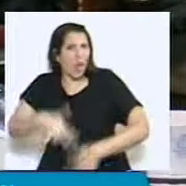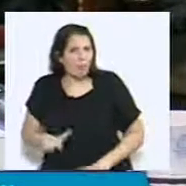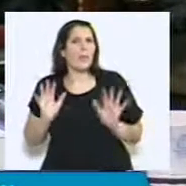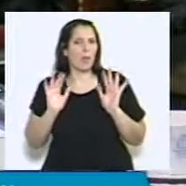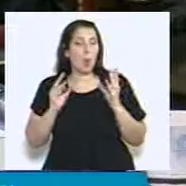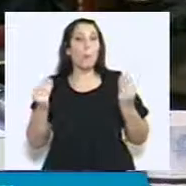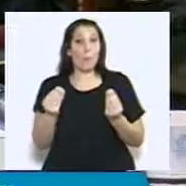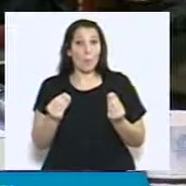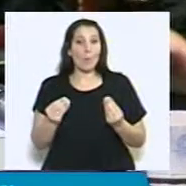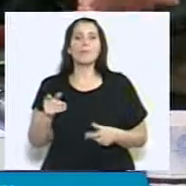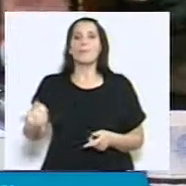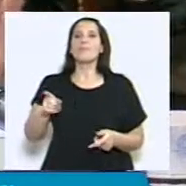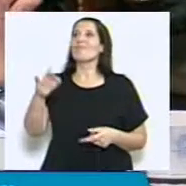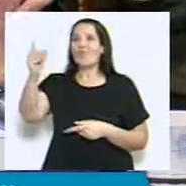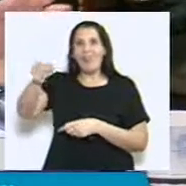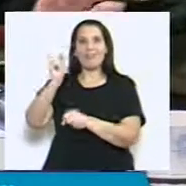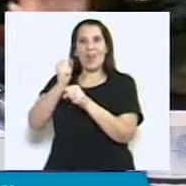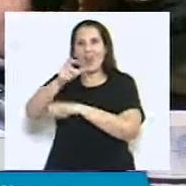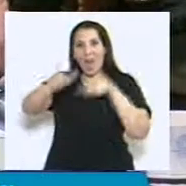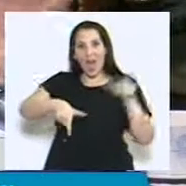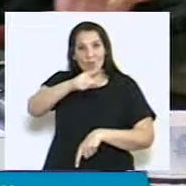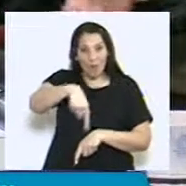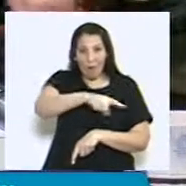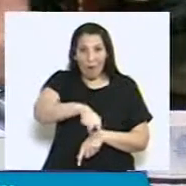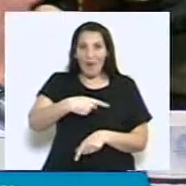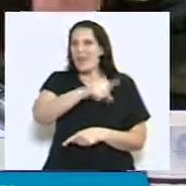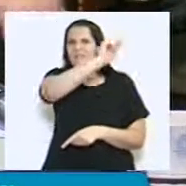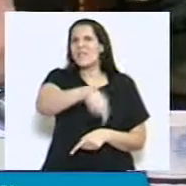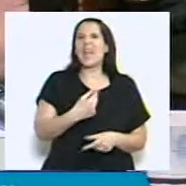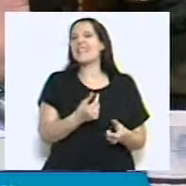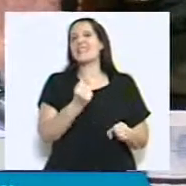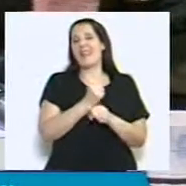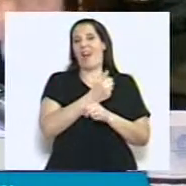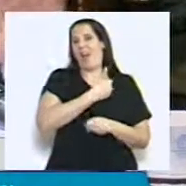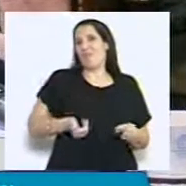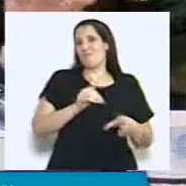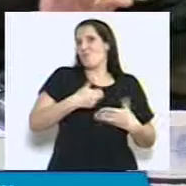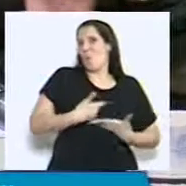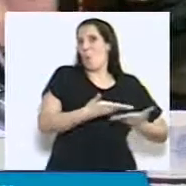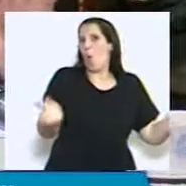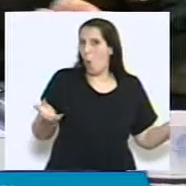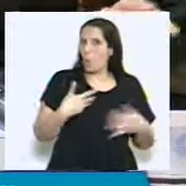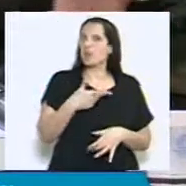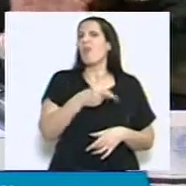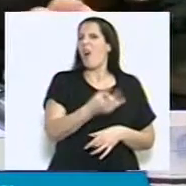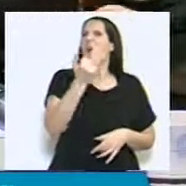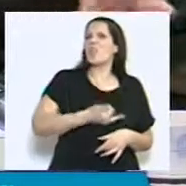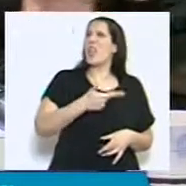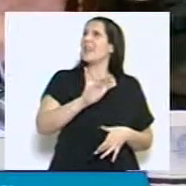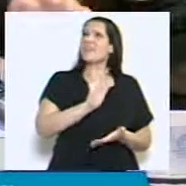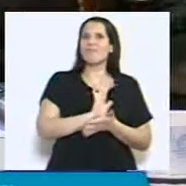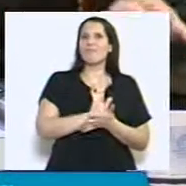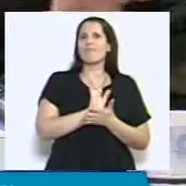qué? Porque los trabajadores que vienen de la administración pública gozan de lo que se denomina en doctrina